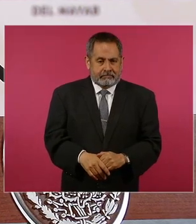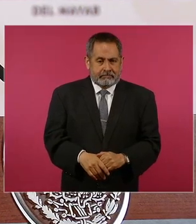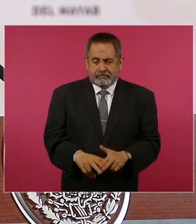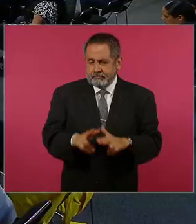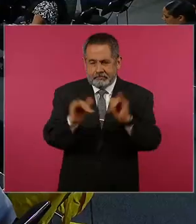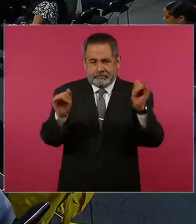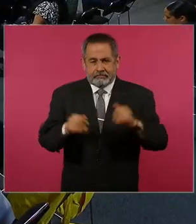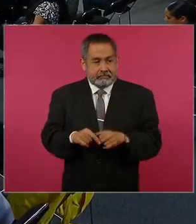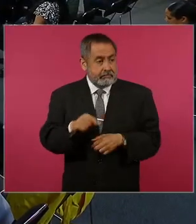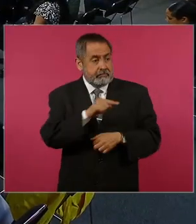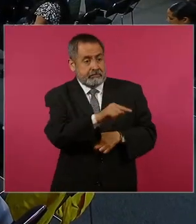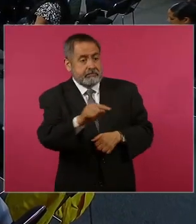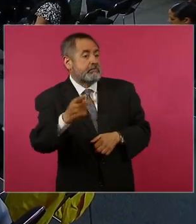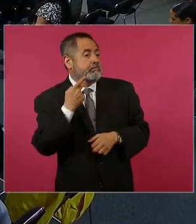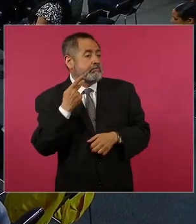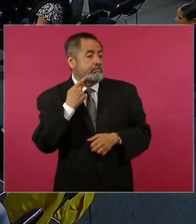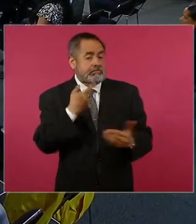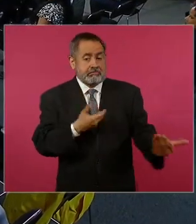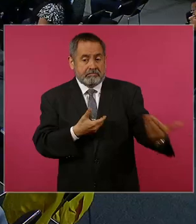menos a políticos,